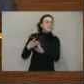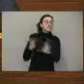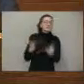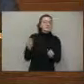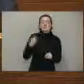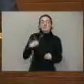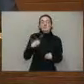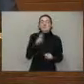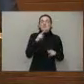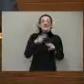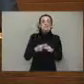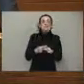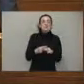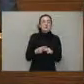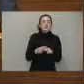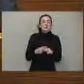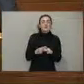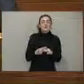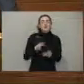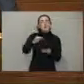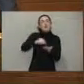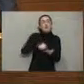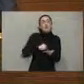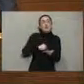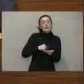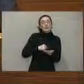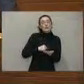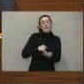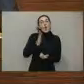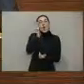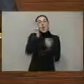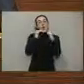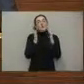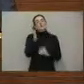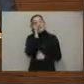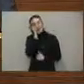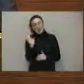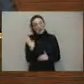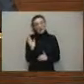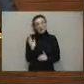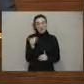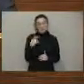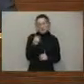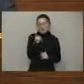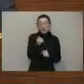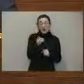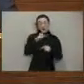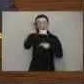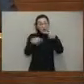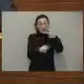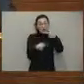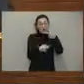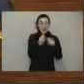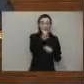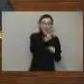lo que comúnmente se viene denominando como contrato de hospedaje. Y siendo el importe restante la diferencia entre el